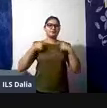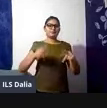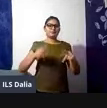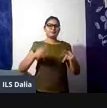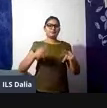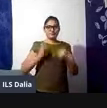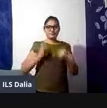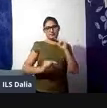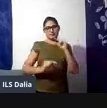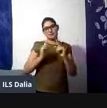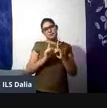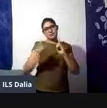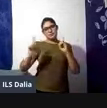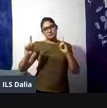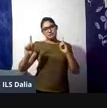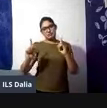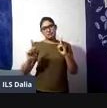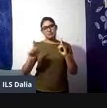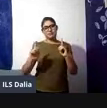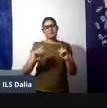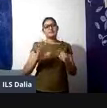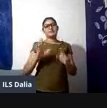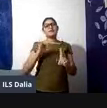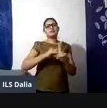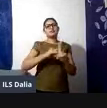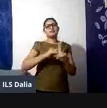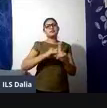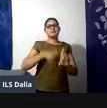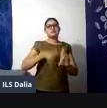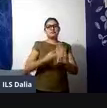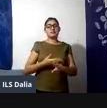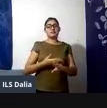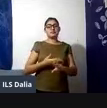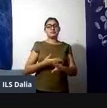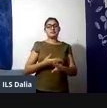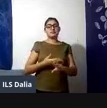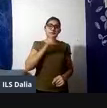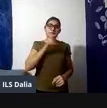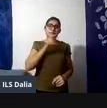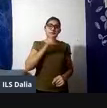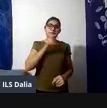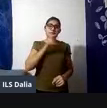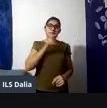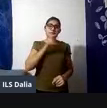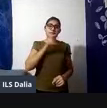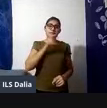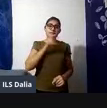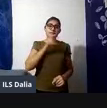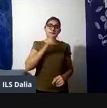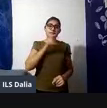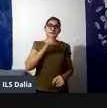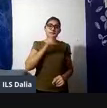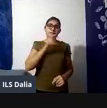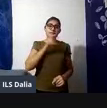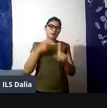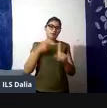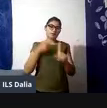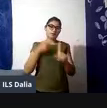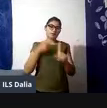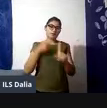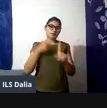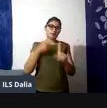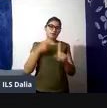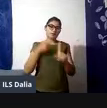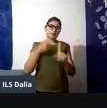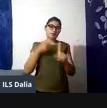el bullying. Ahora, también en este libro que les enseñaba, que es Ya no quiero ir a la escuela, todavía no hablaba de cyberbullying porque pues todavía